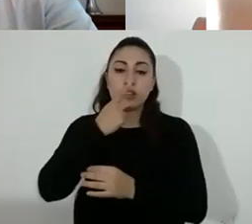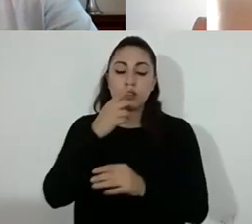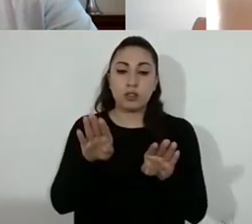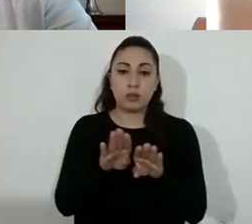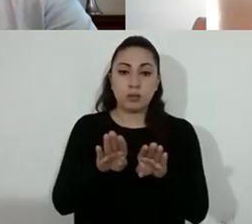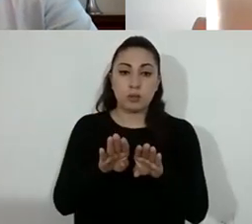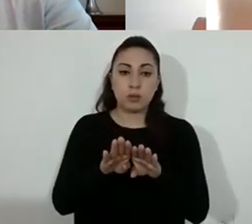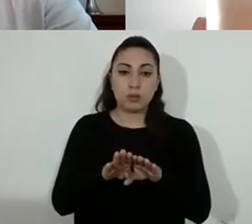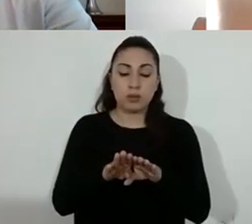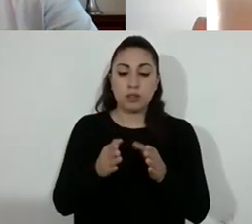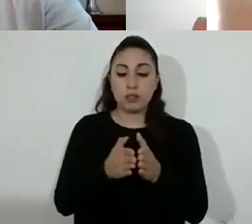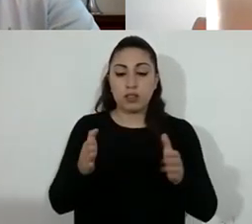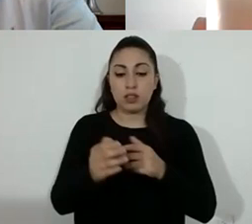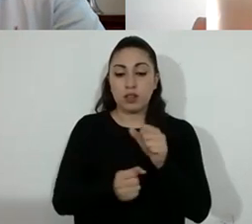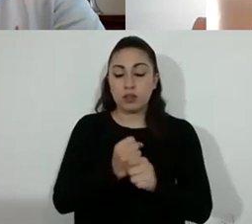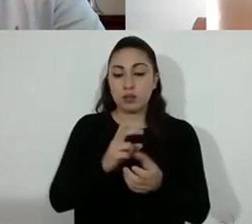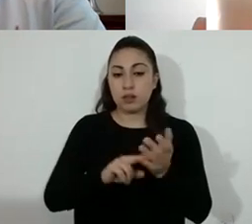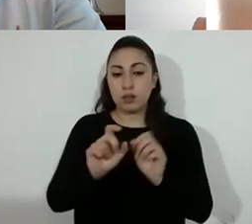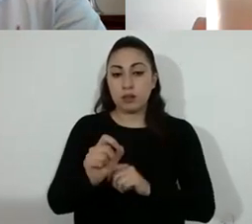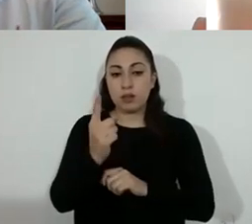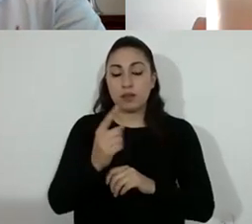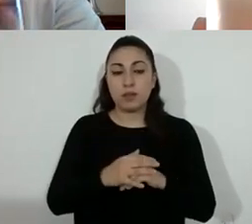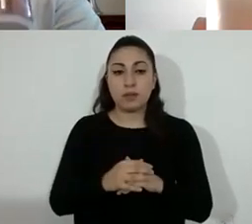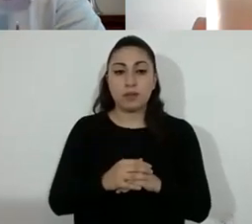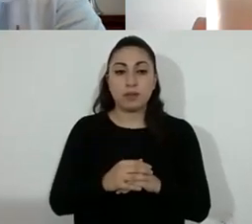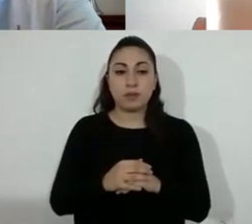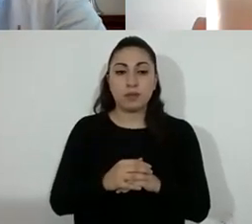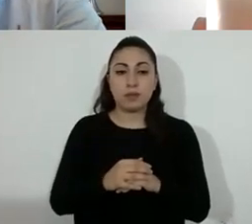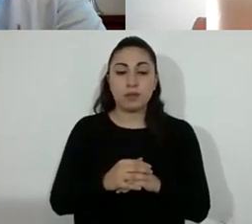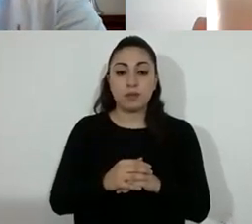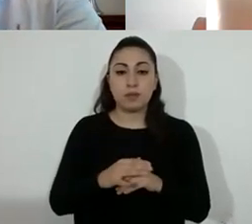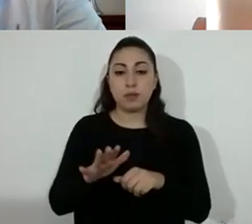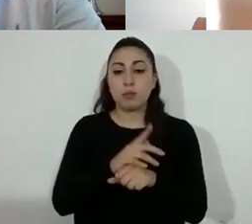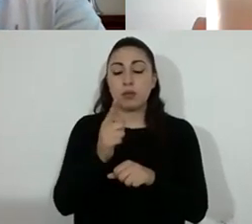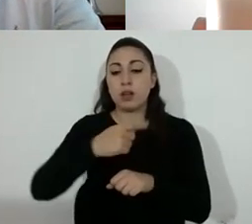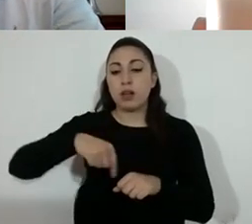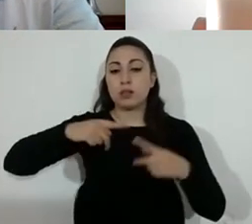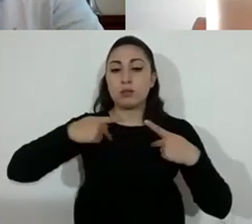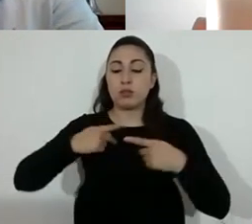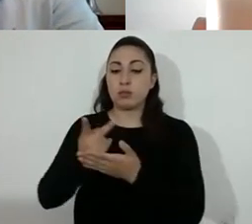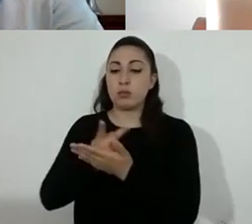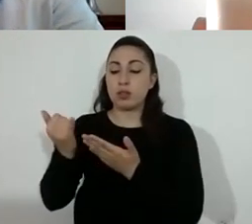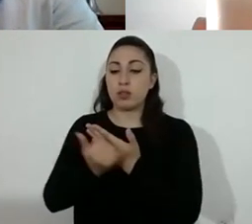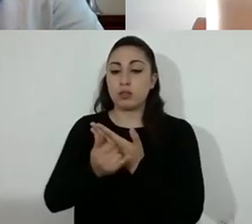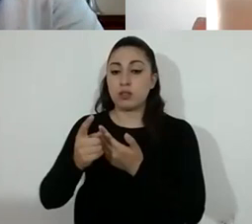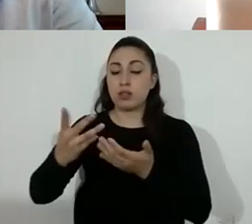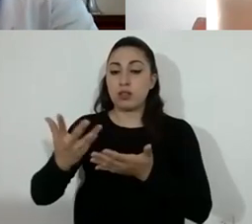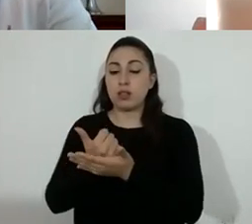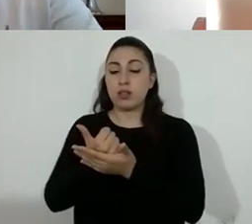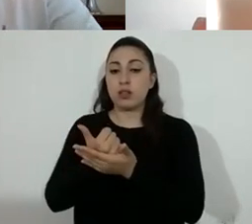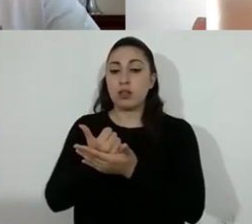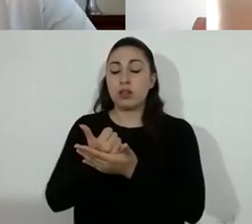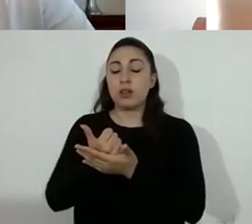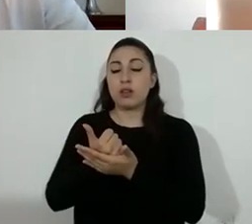presente ejercicio, toda vez que se han resuelto las necesidades ciudadanas. Esto es más o menos lo